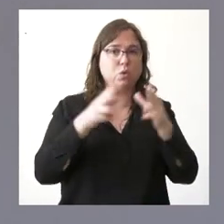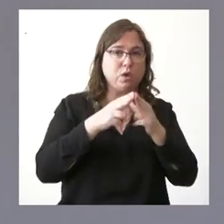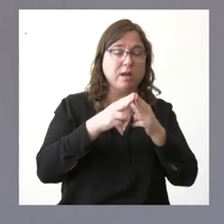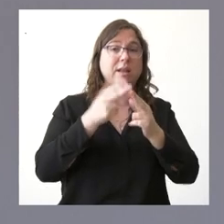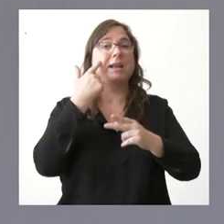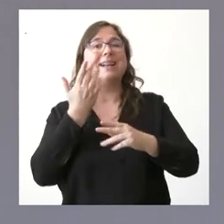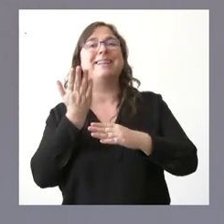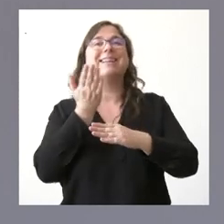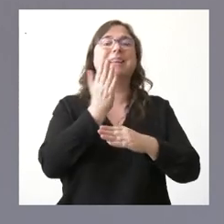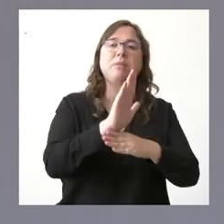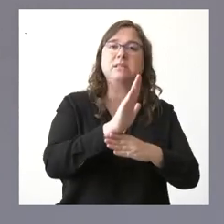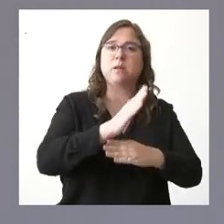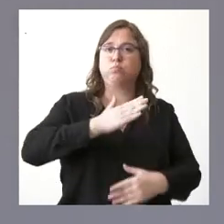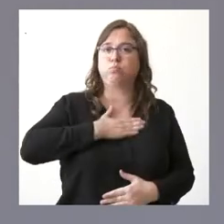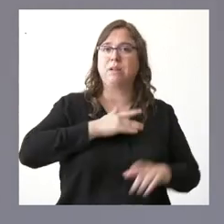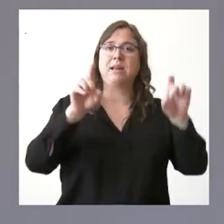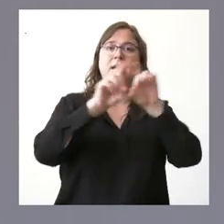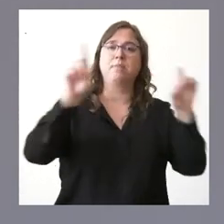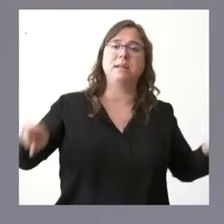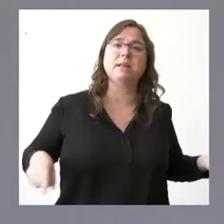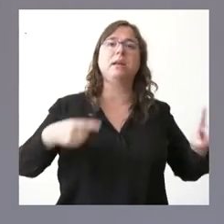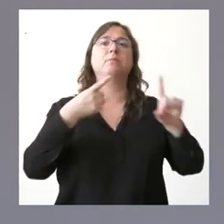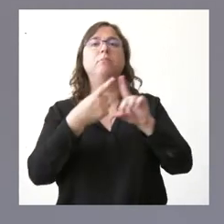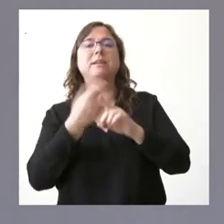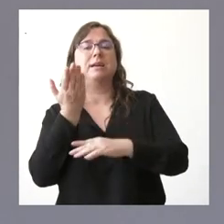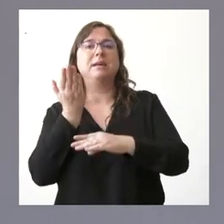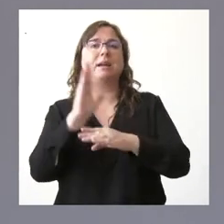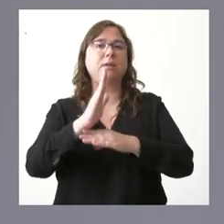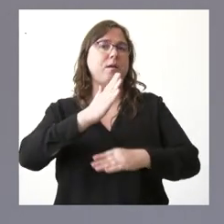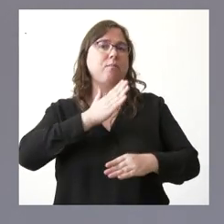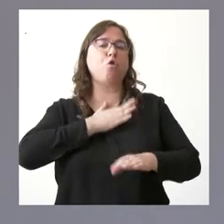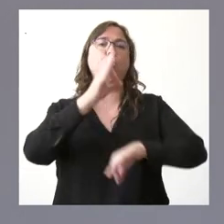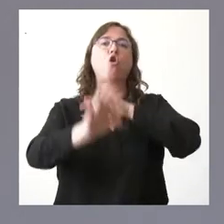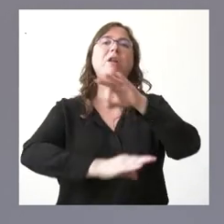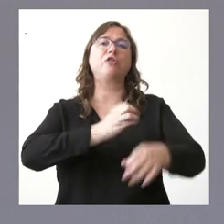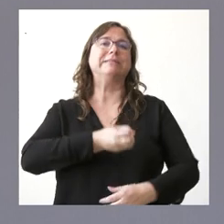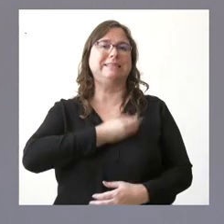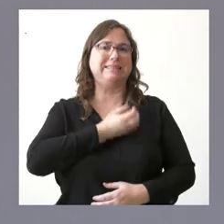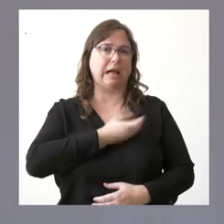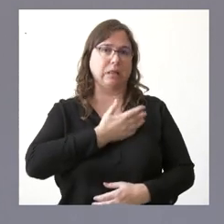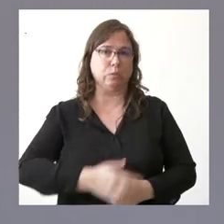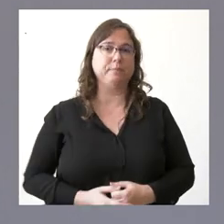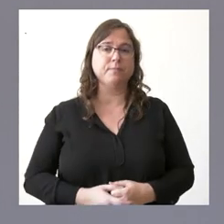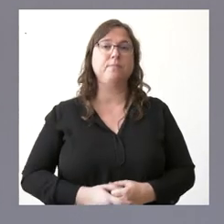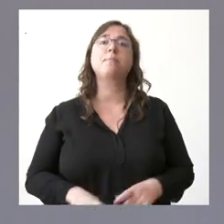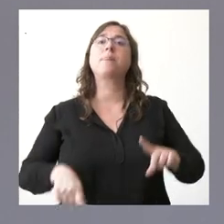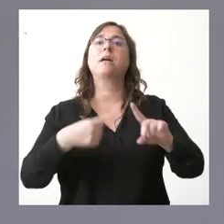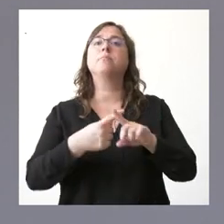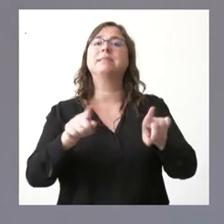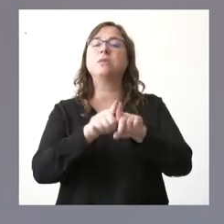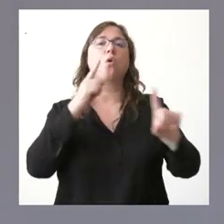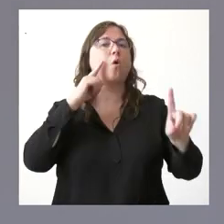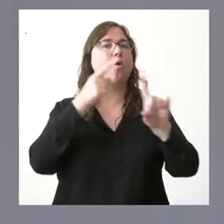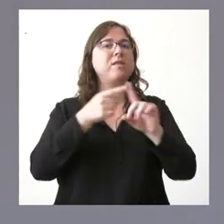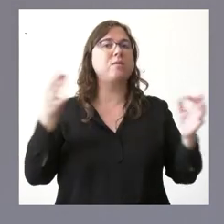representantes legítimos de los empresarios como los representantes legítimos de las organizaciones sindicales mayoritarias y por tanto nuestra voluntad es